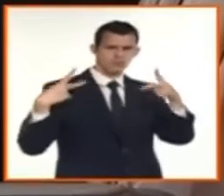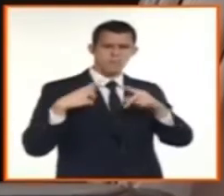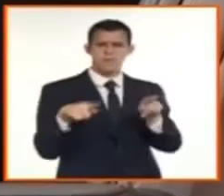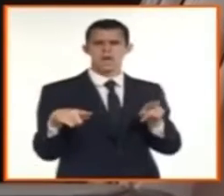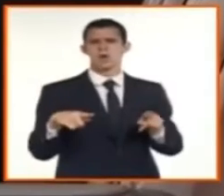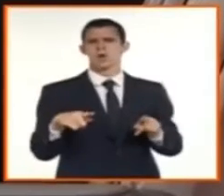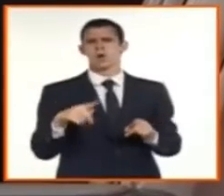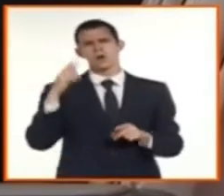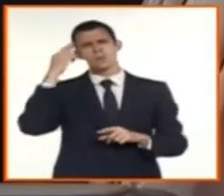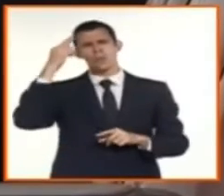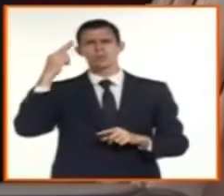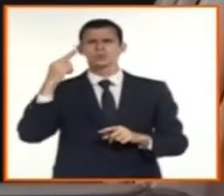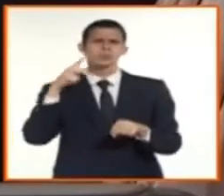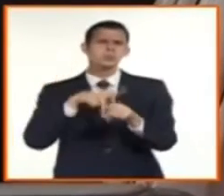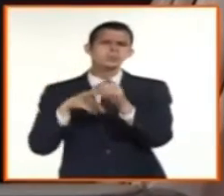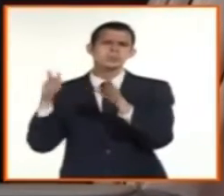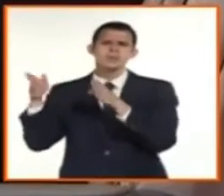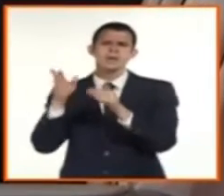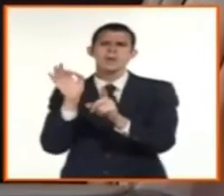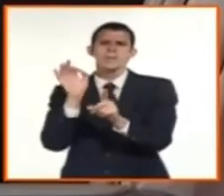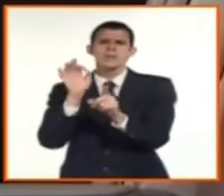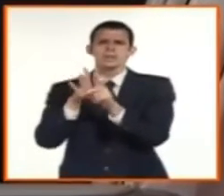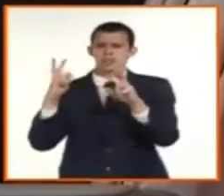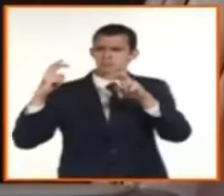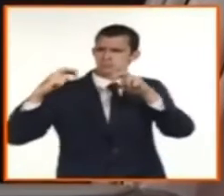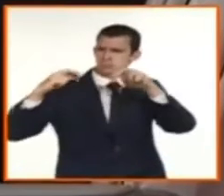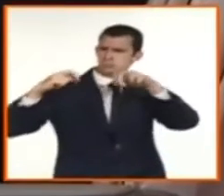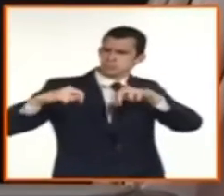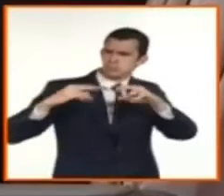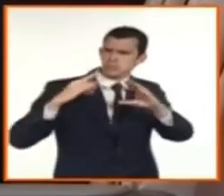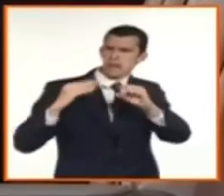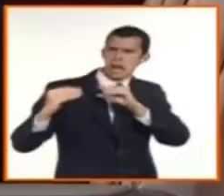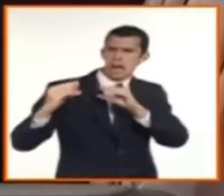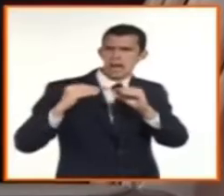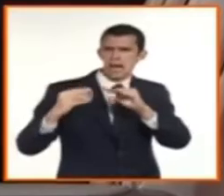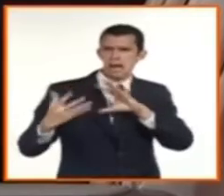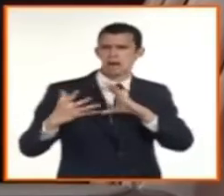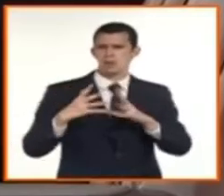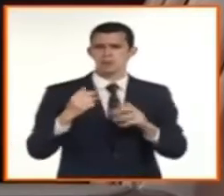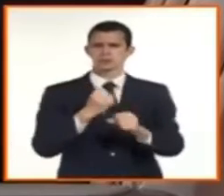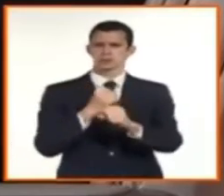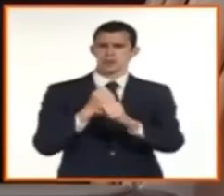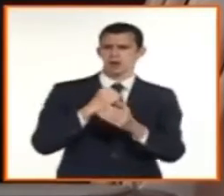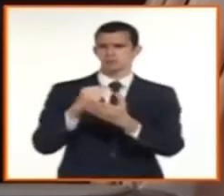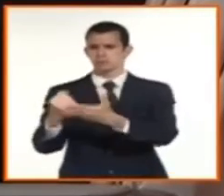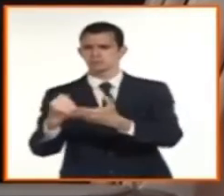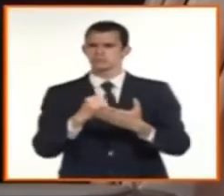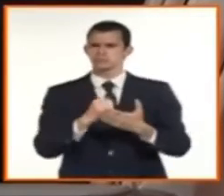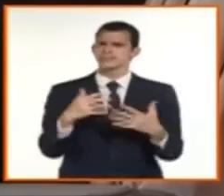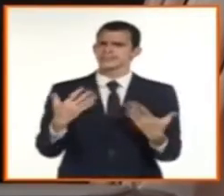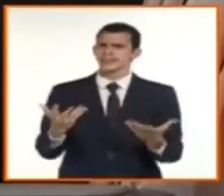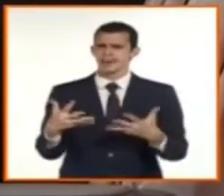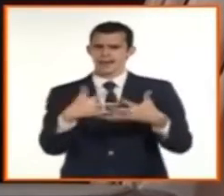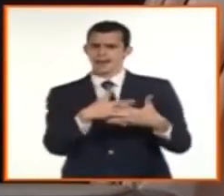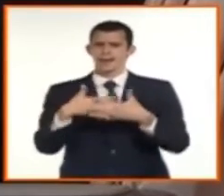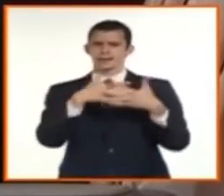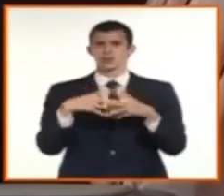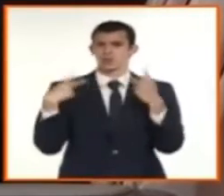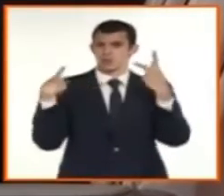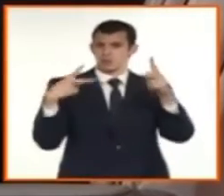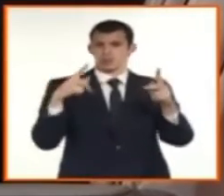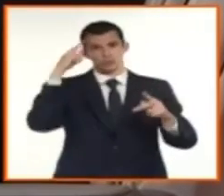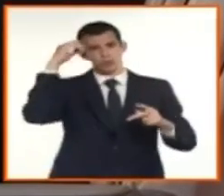cómo enfrentar desde la federación cubana de béisbol los intentos de esa llamada federación de béisbol profesional